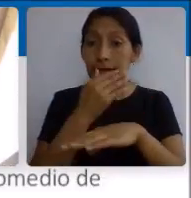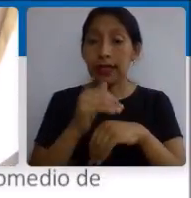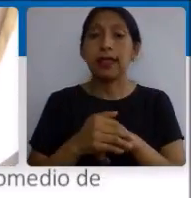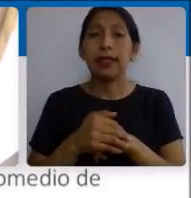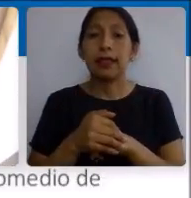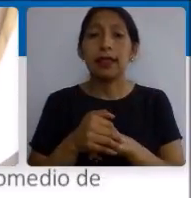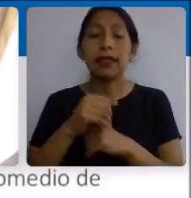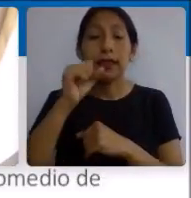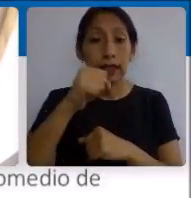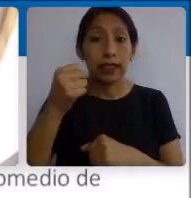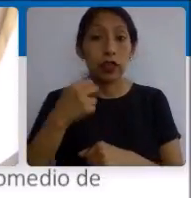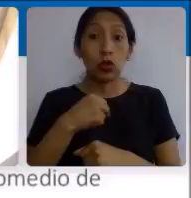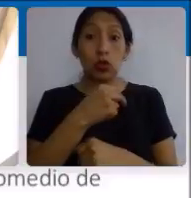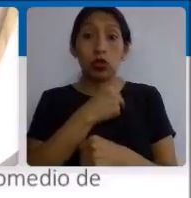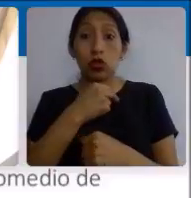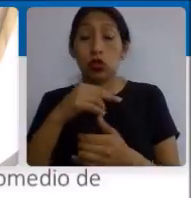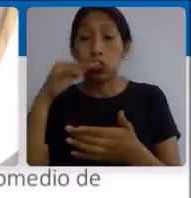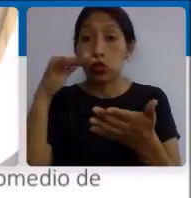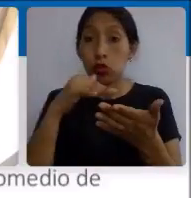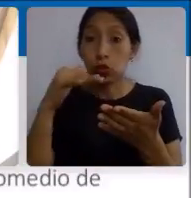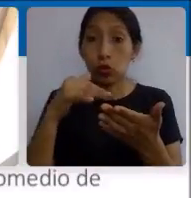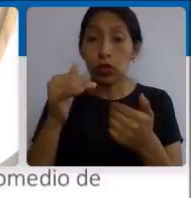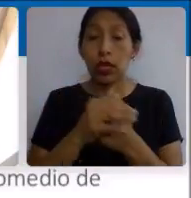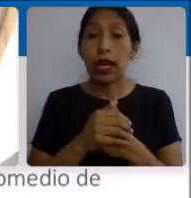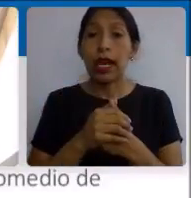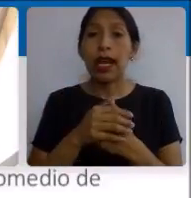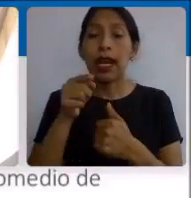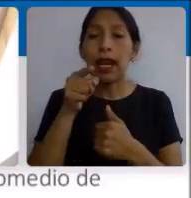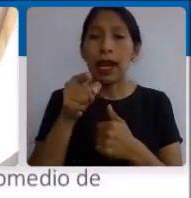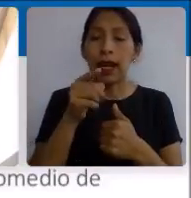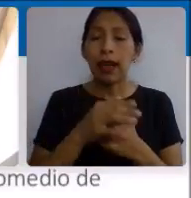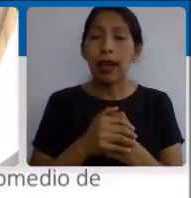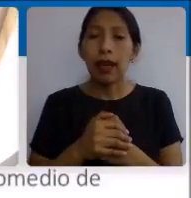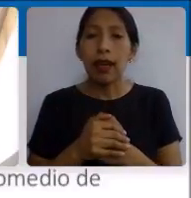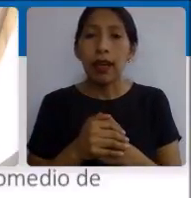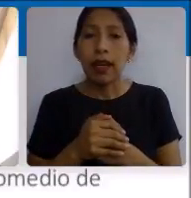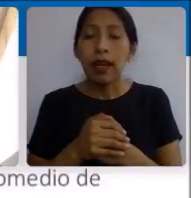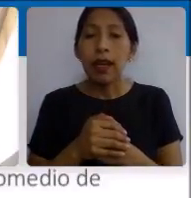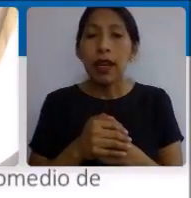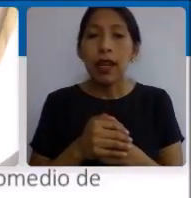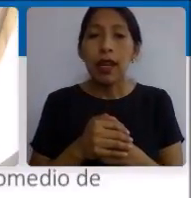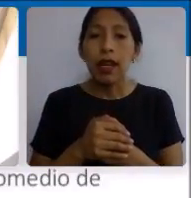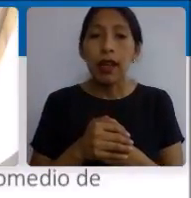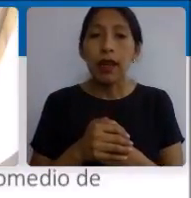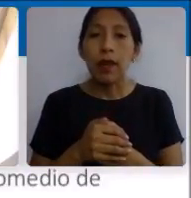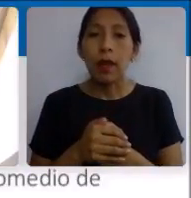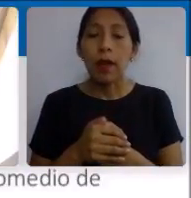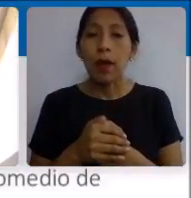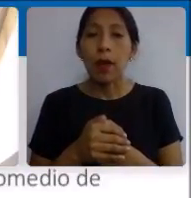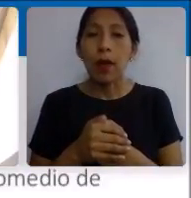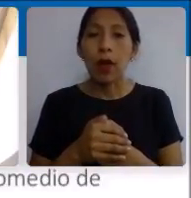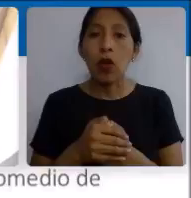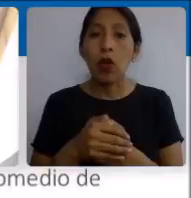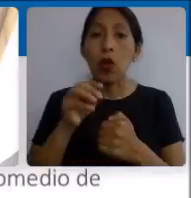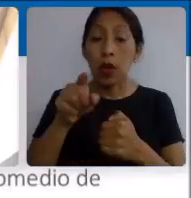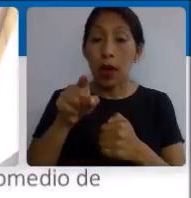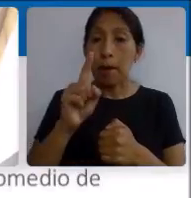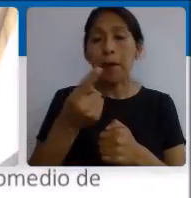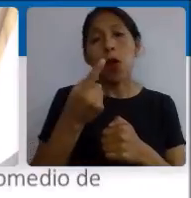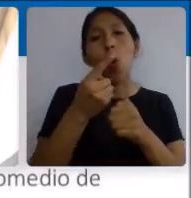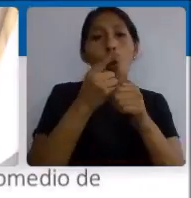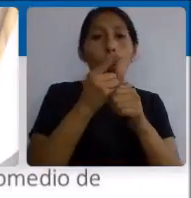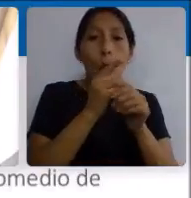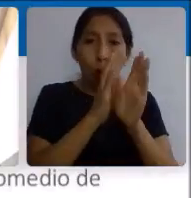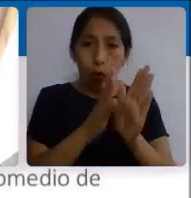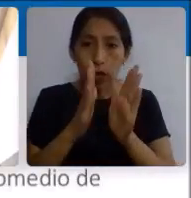los estudios que nosotros tenemos, el estadounidense toma 4 meses en organizar su viaje para venir